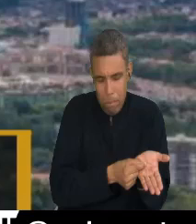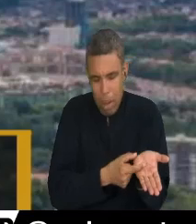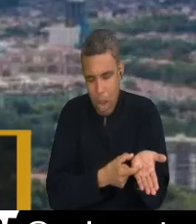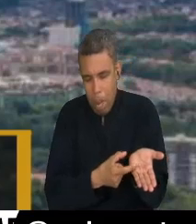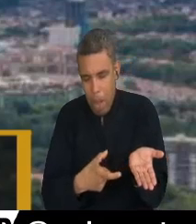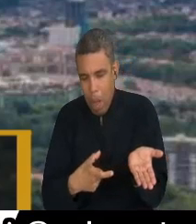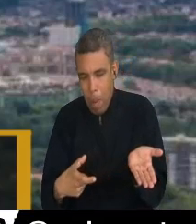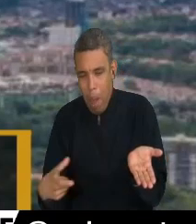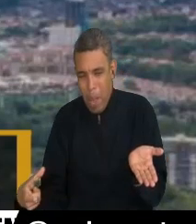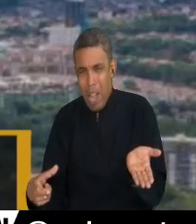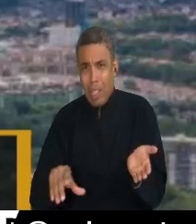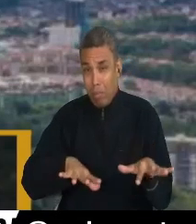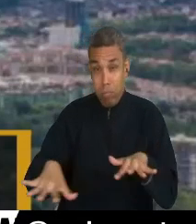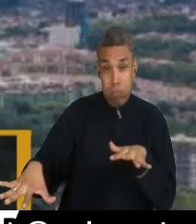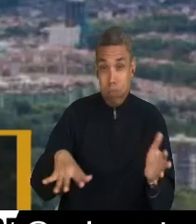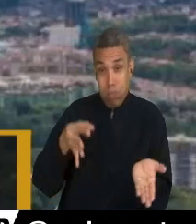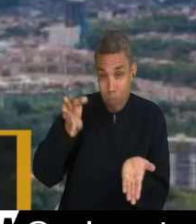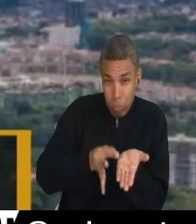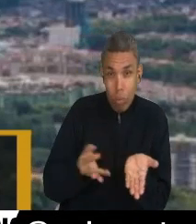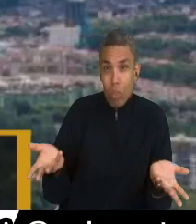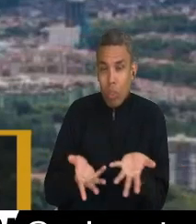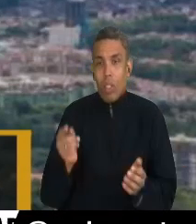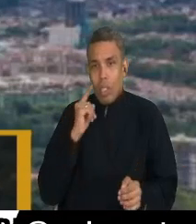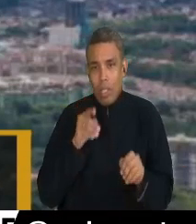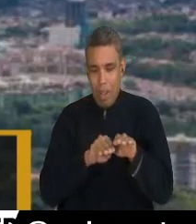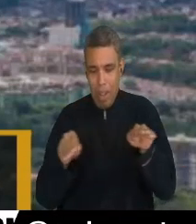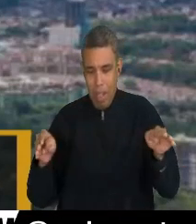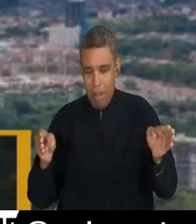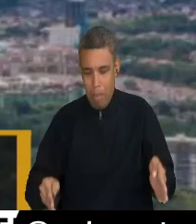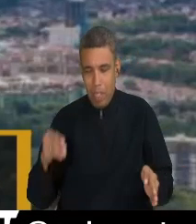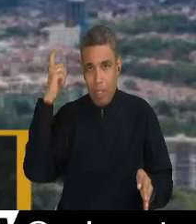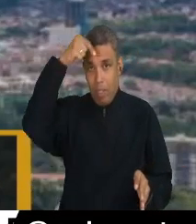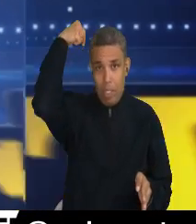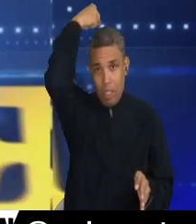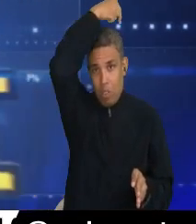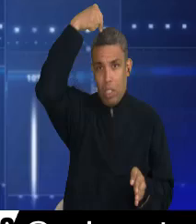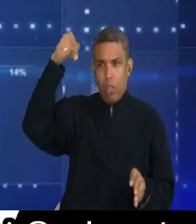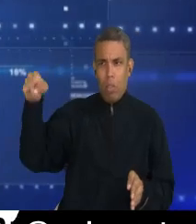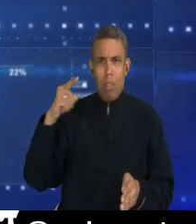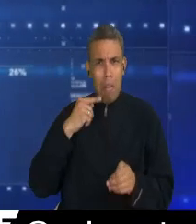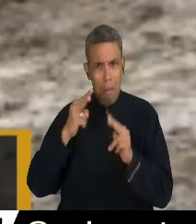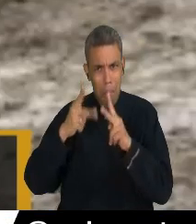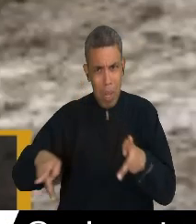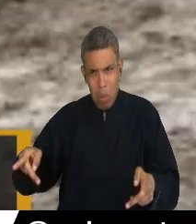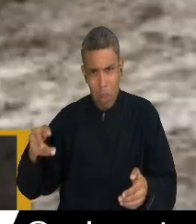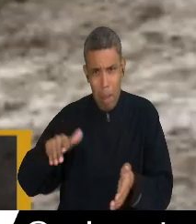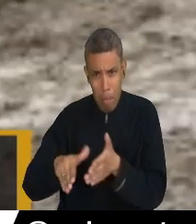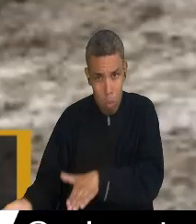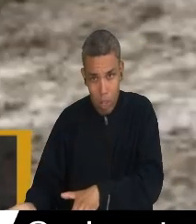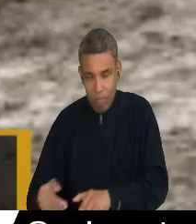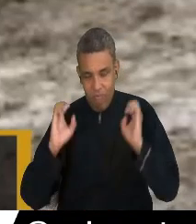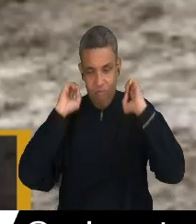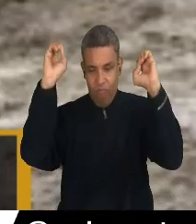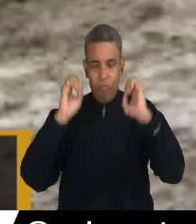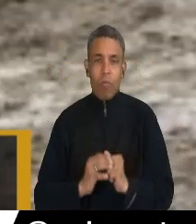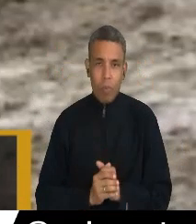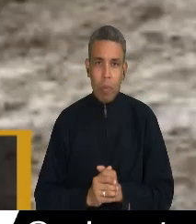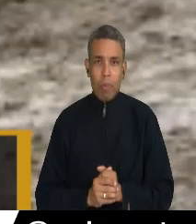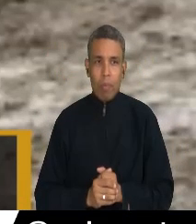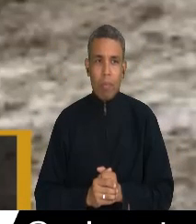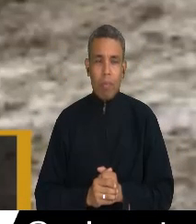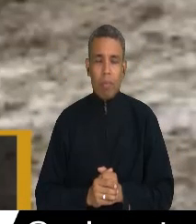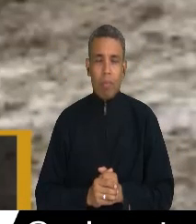municipal de Los Santos, Santander. No se reportan víctimas ni daños materiales. Los deslizamientos no dan tregua en la